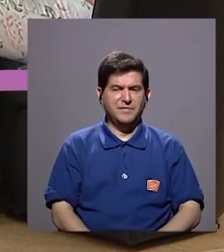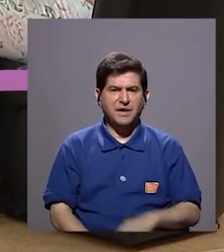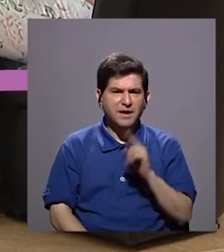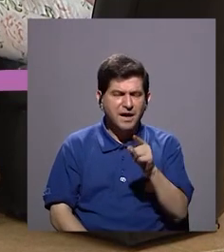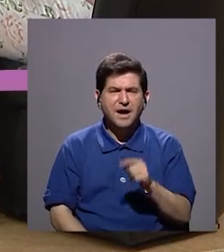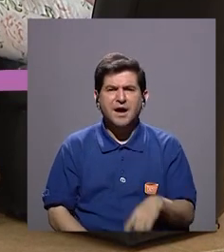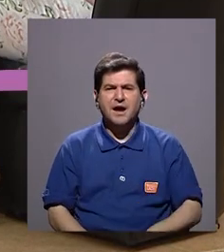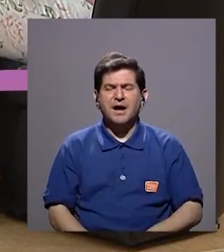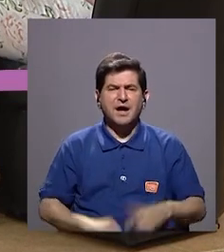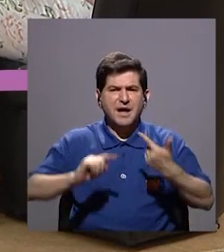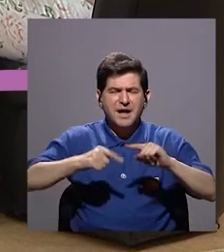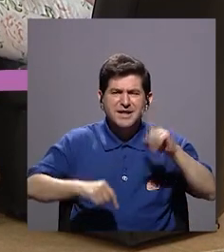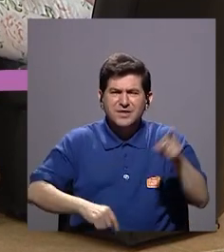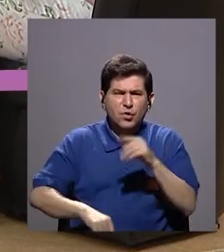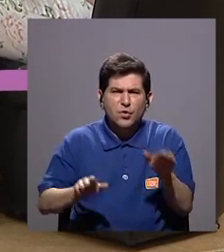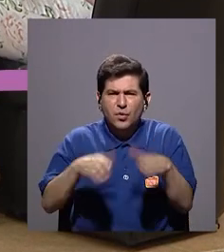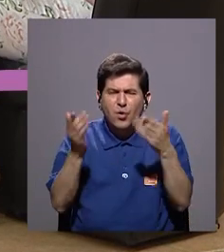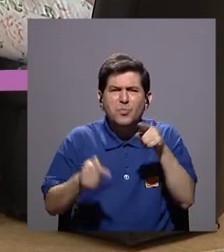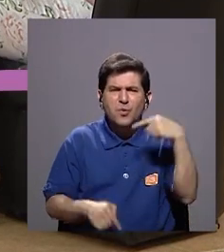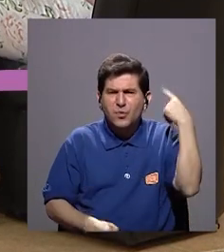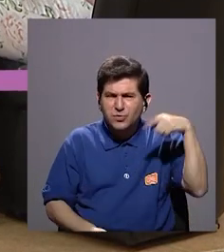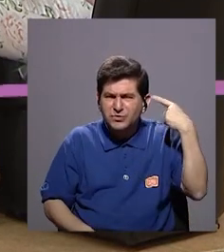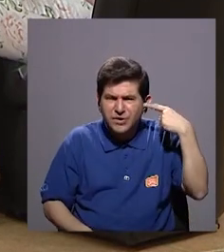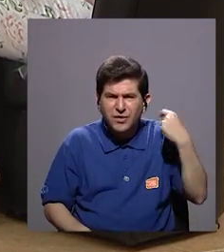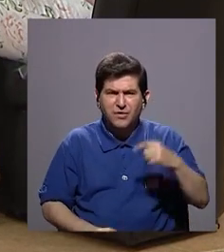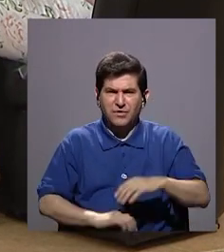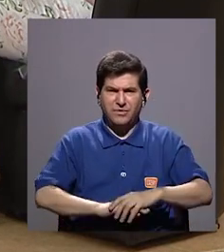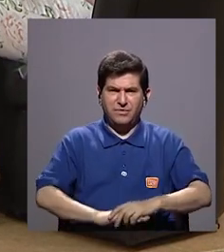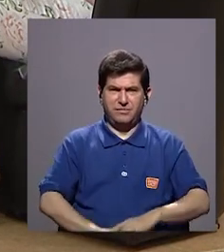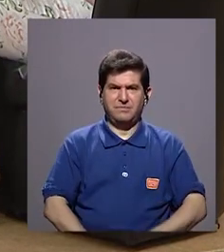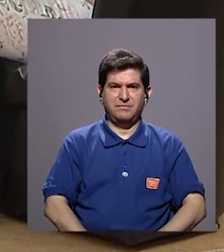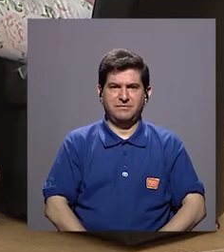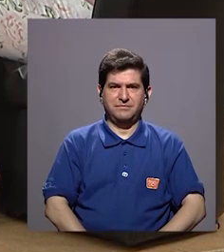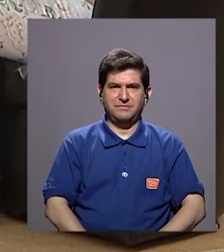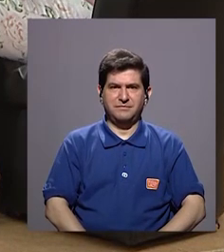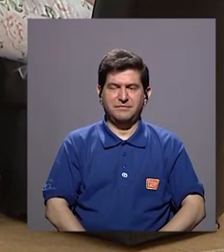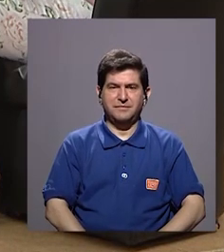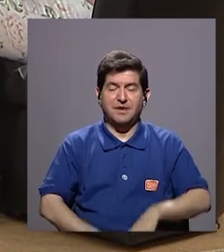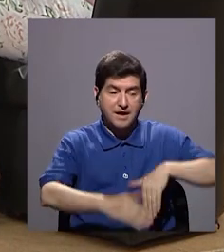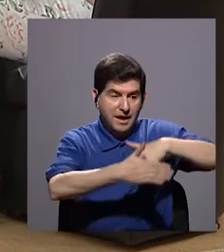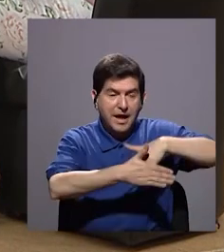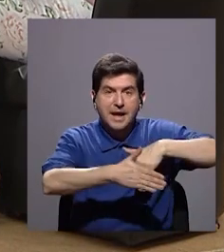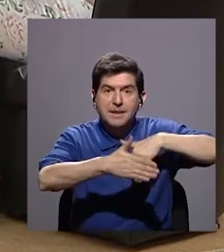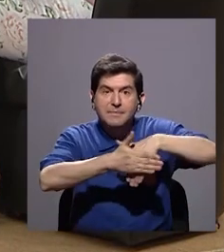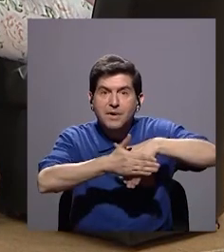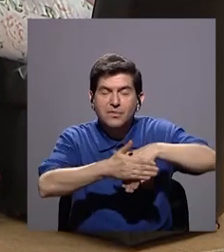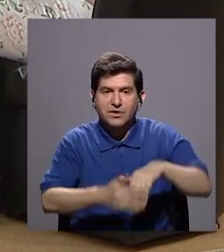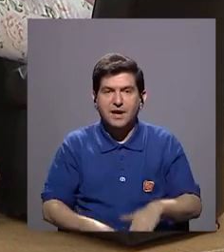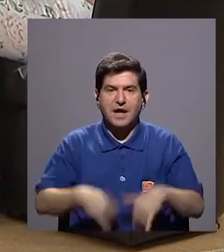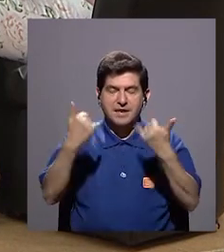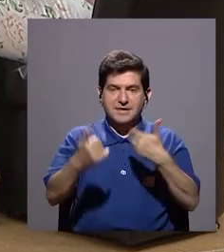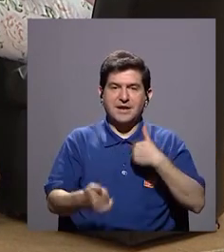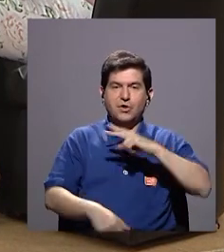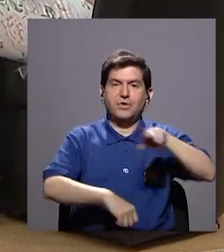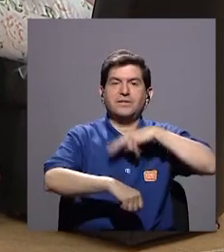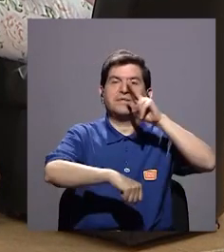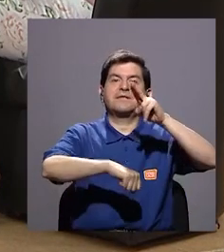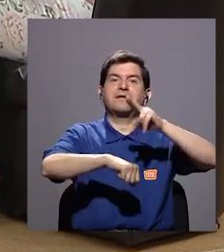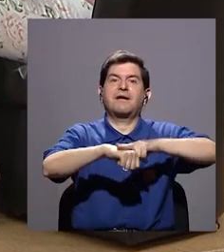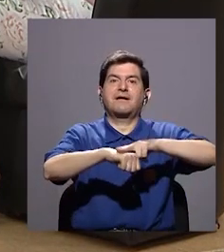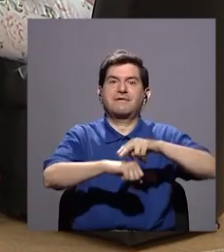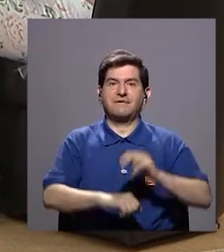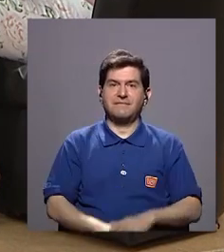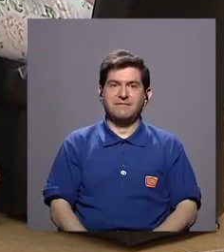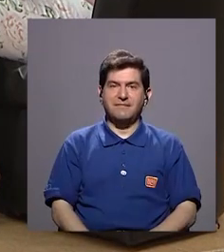que te puedo quitar el dolor, ¿qué estás diciendo? Estás loco. Entonces, cuando te bloquean, eso que ya tenés